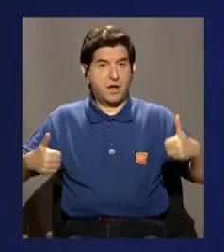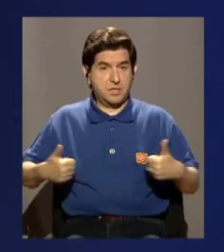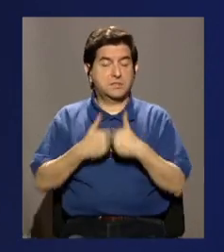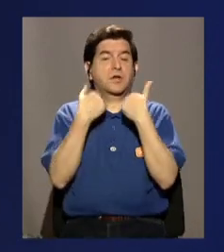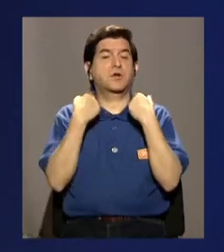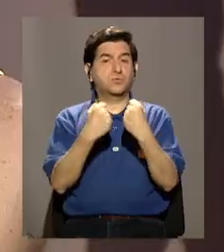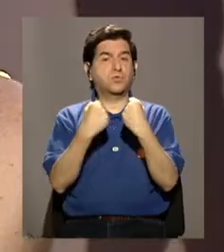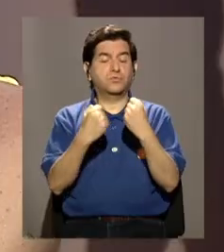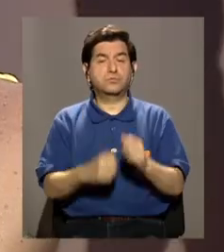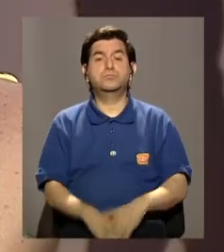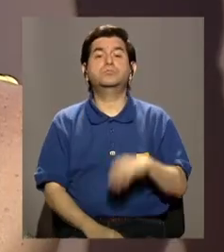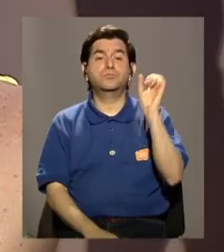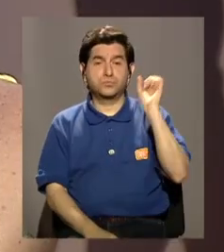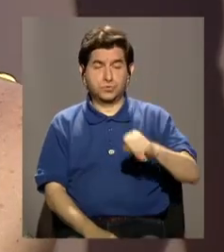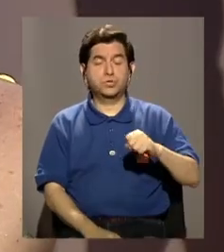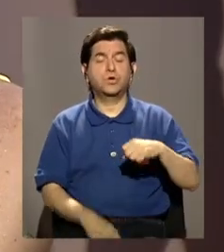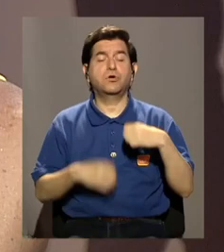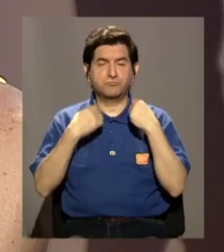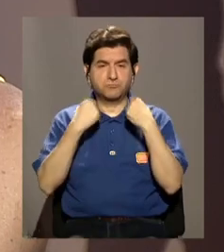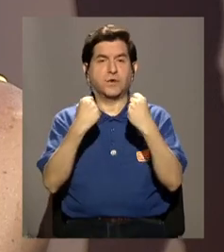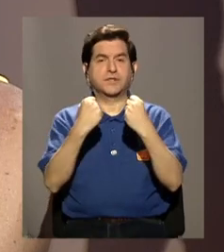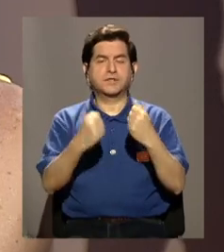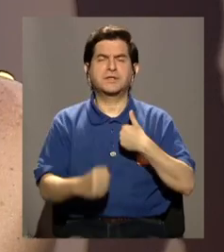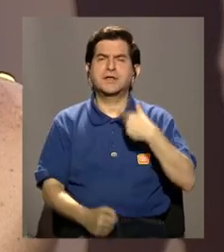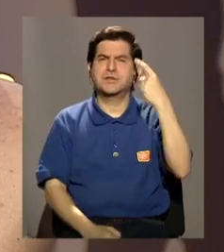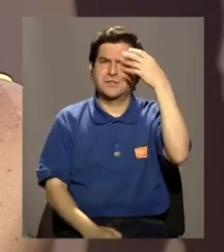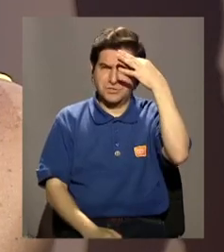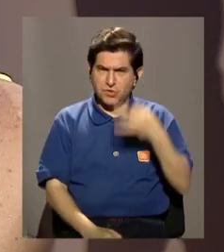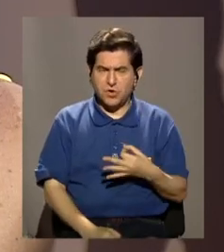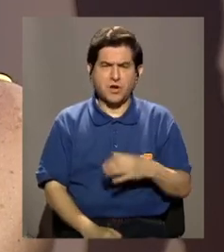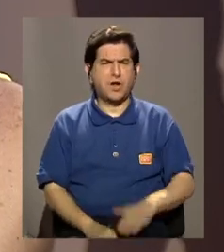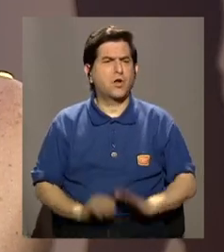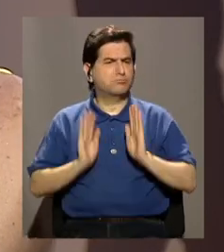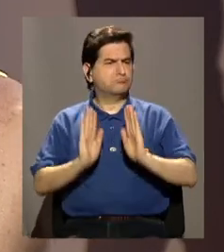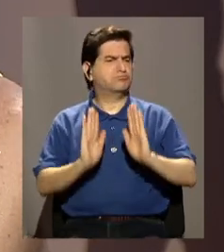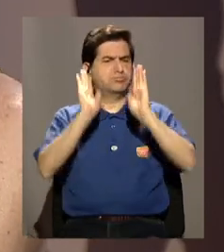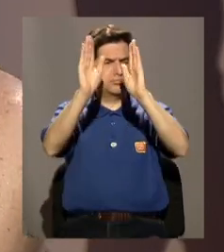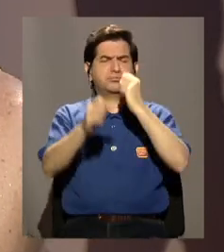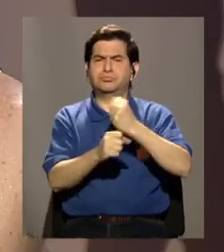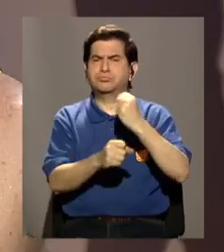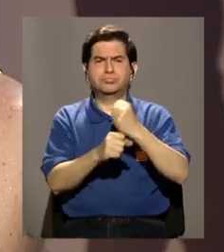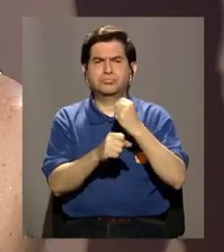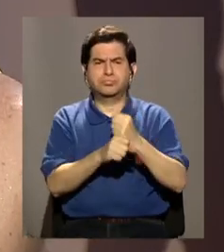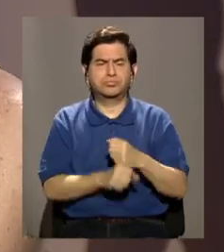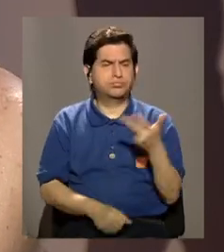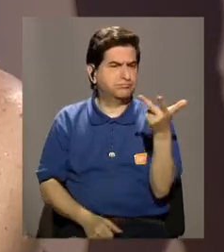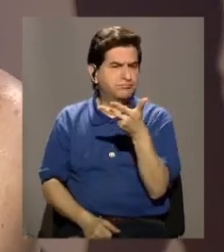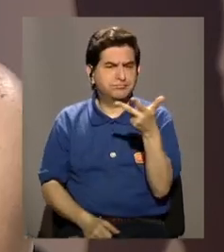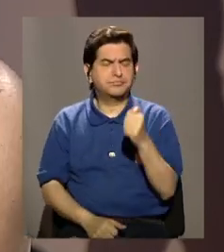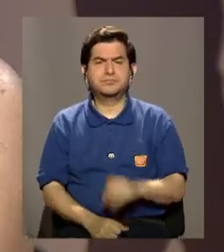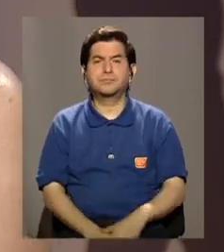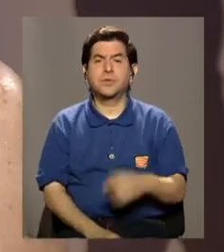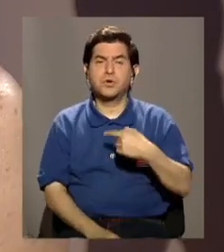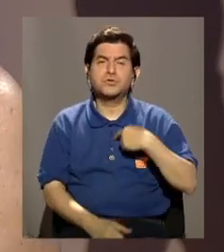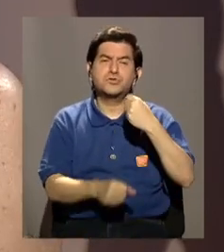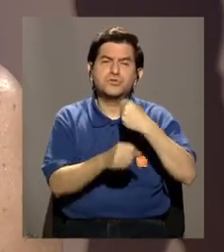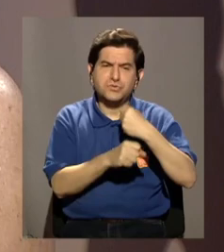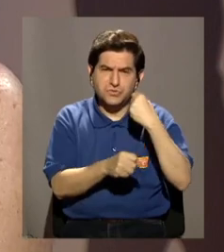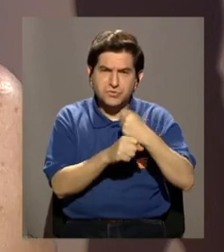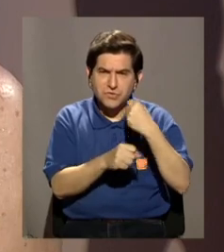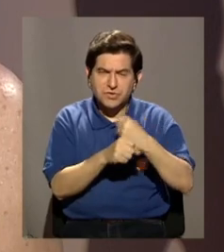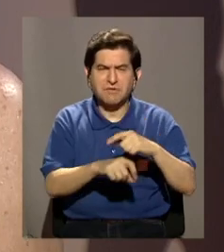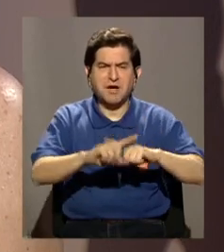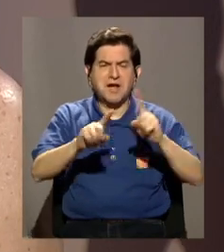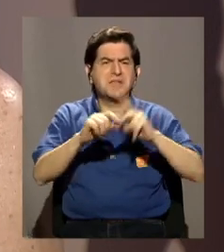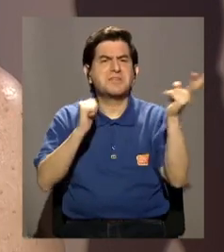fuerte es muy fuerte o sea yo realmente me parece admirable el trabajo que ellos hacen porque yo había trabajado muchos